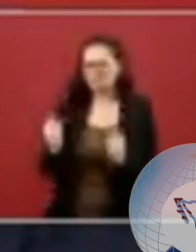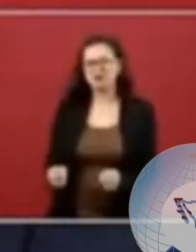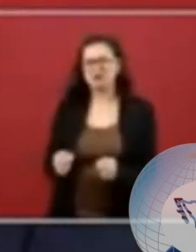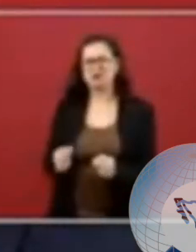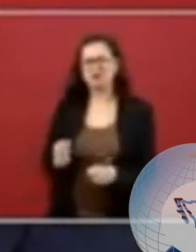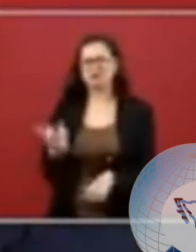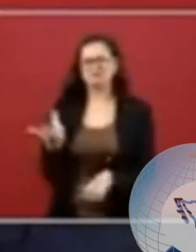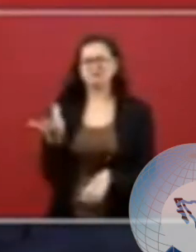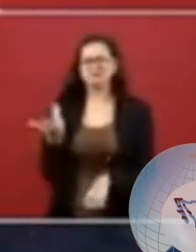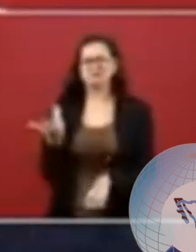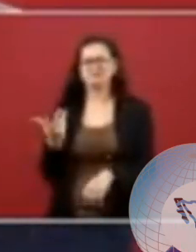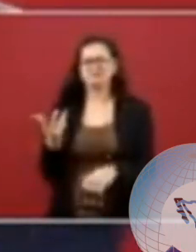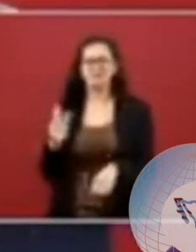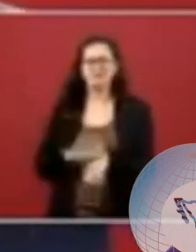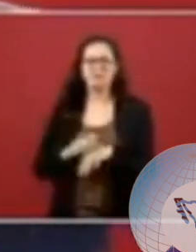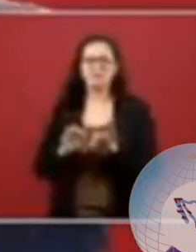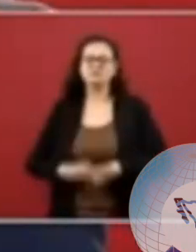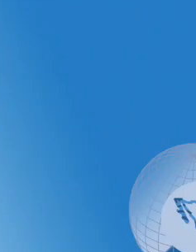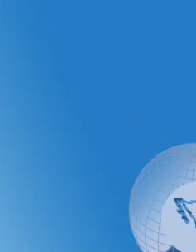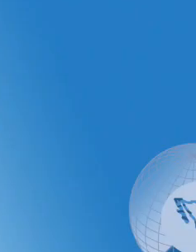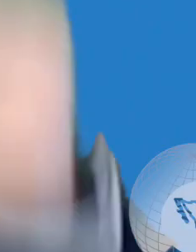lo más importante, al país.